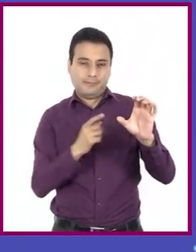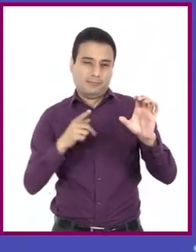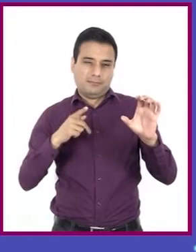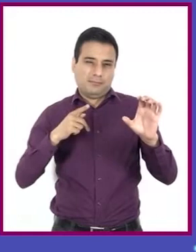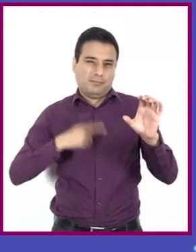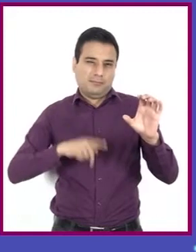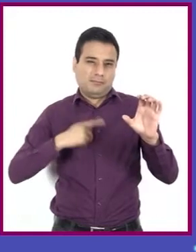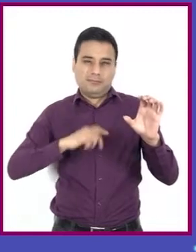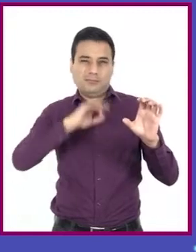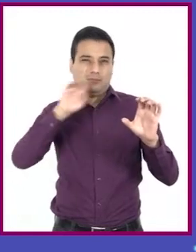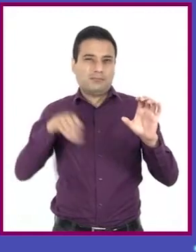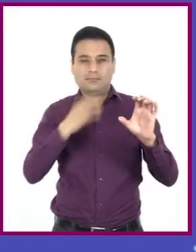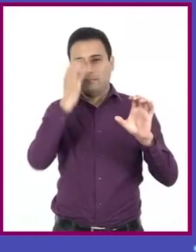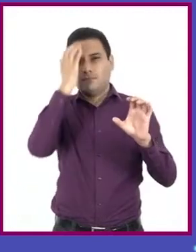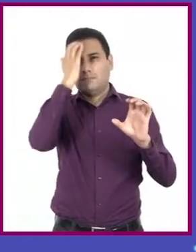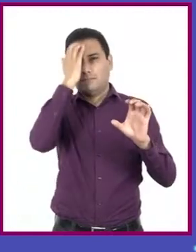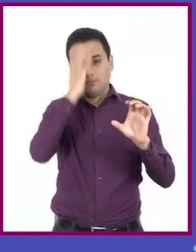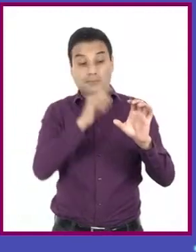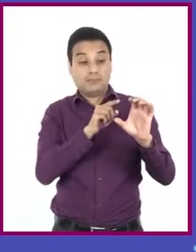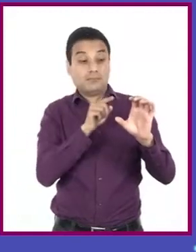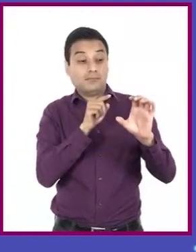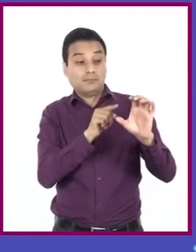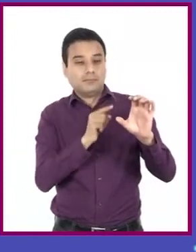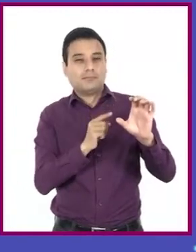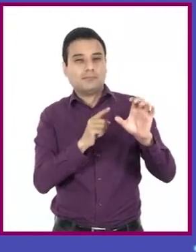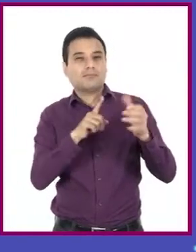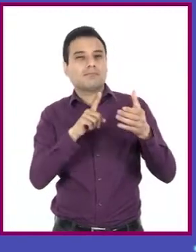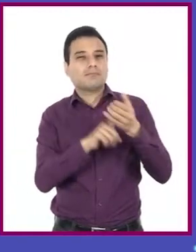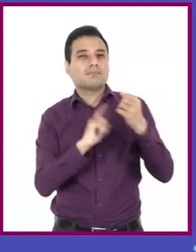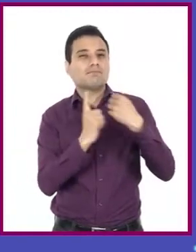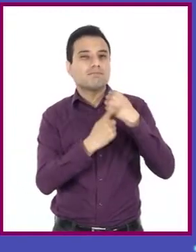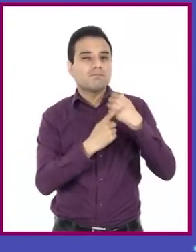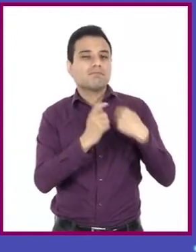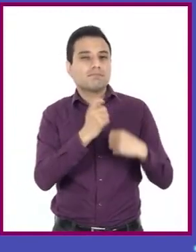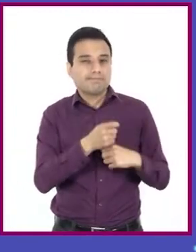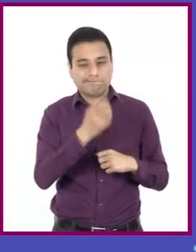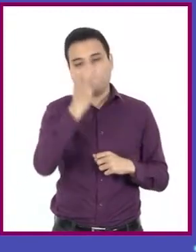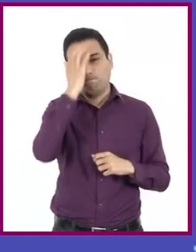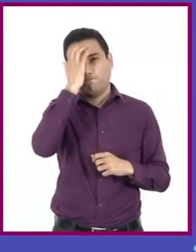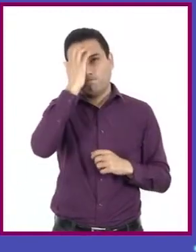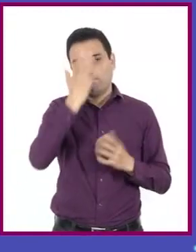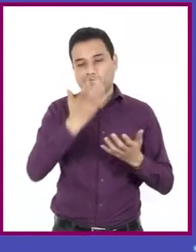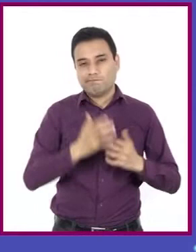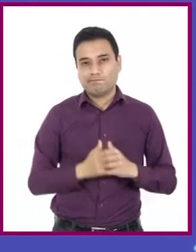se considera representativo de una entidad o idea.